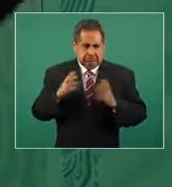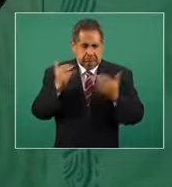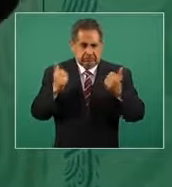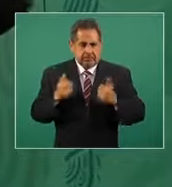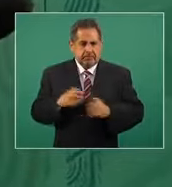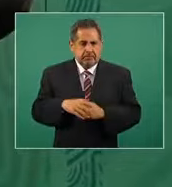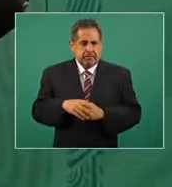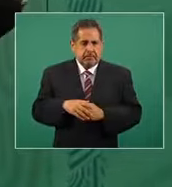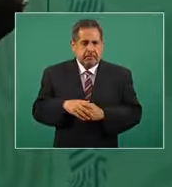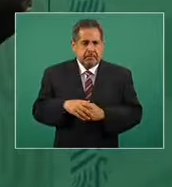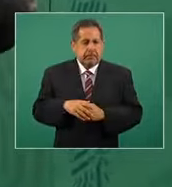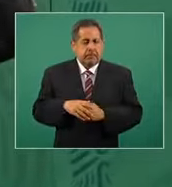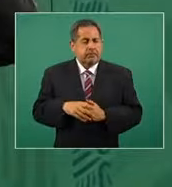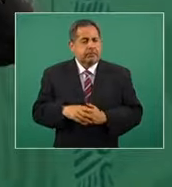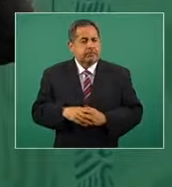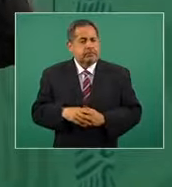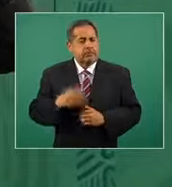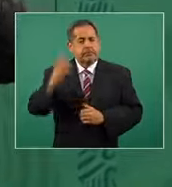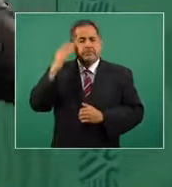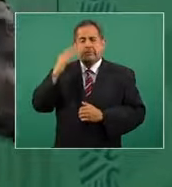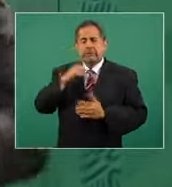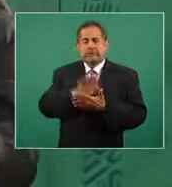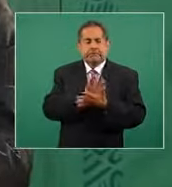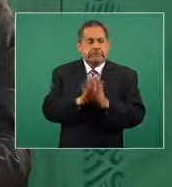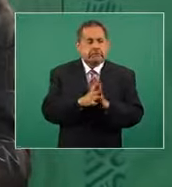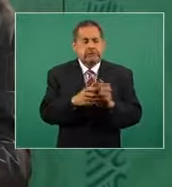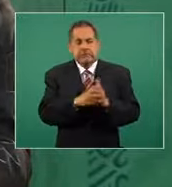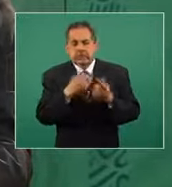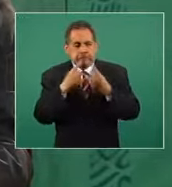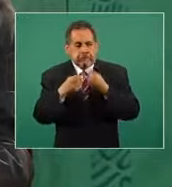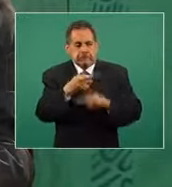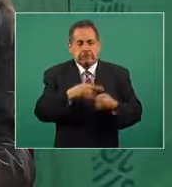y hacían sus enjuagues